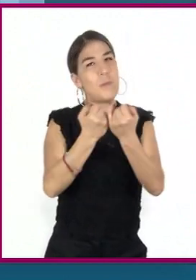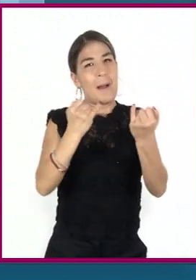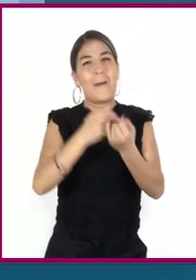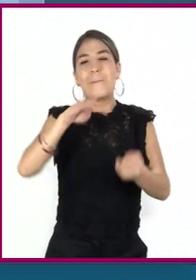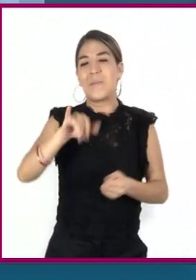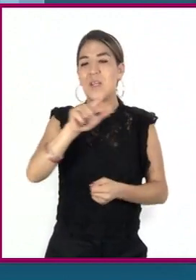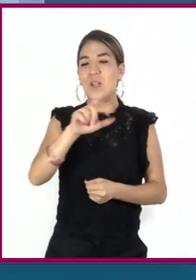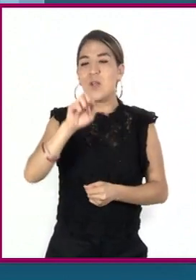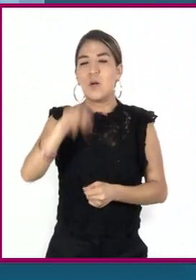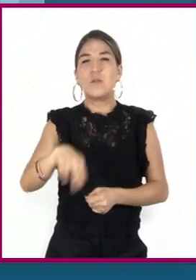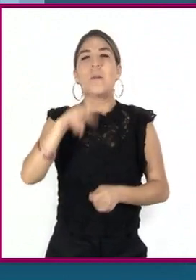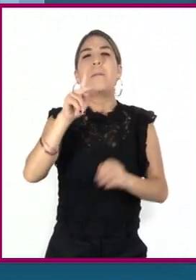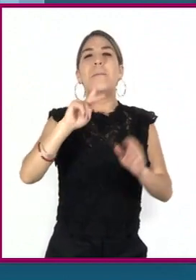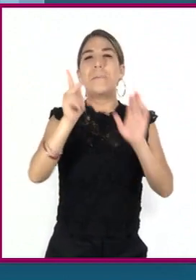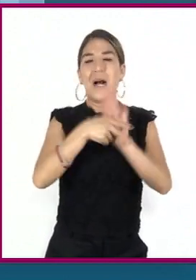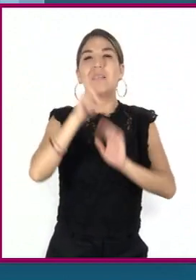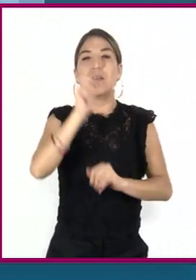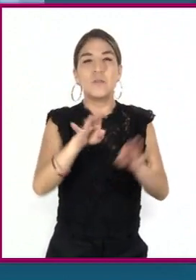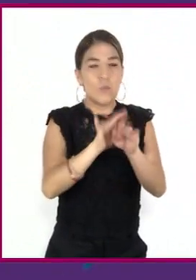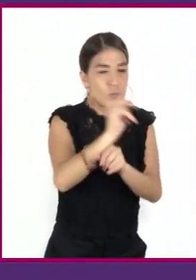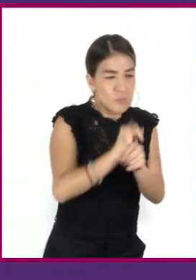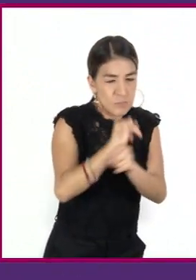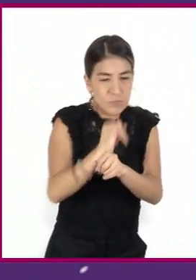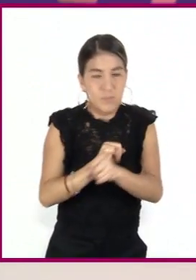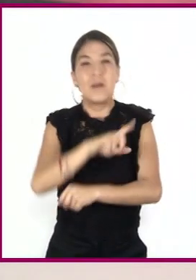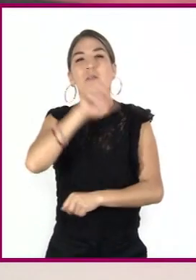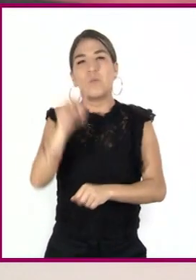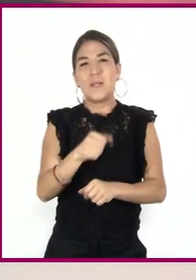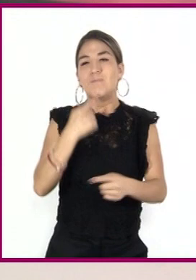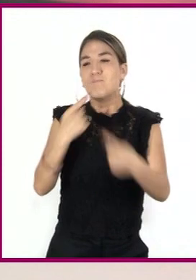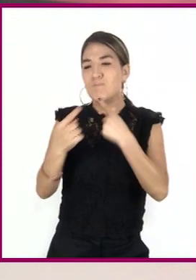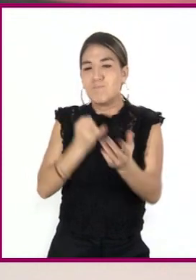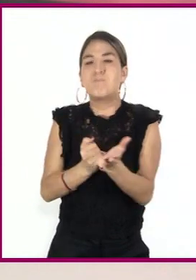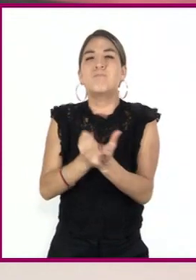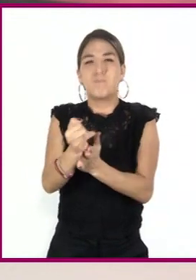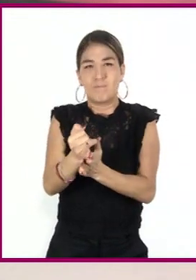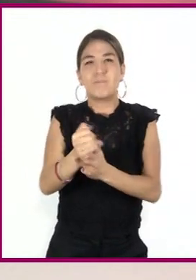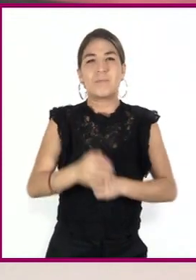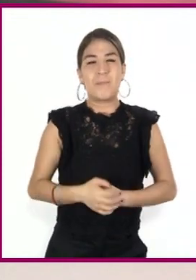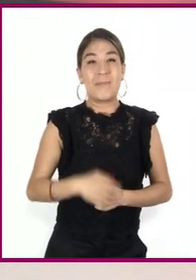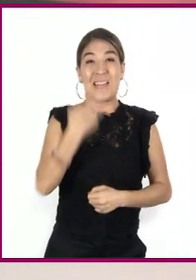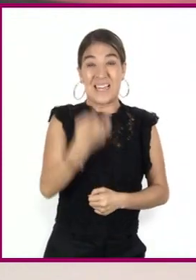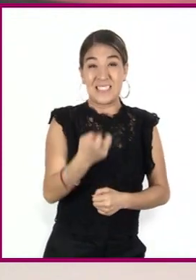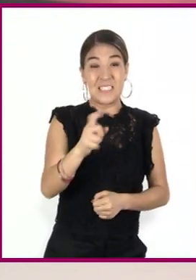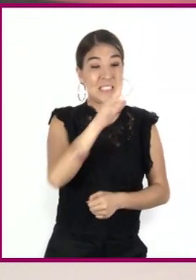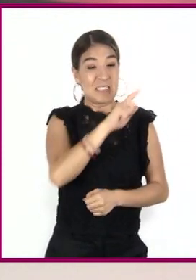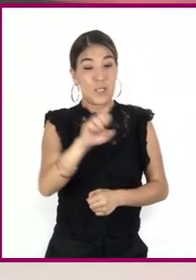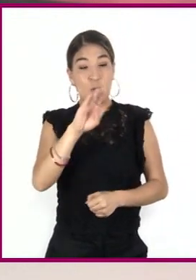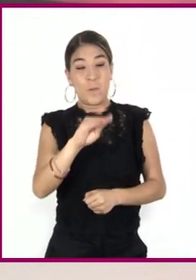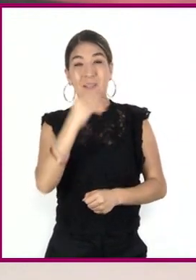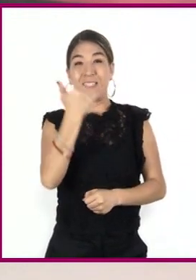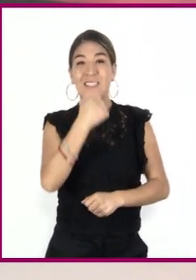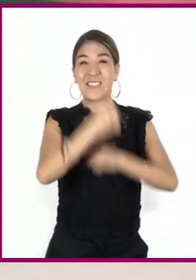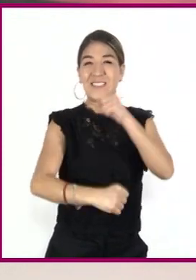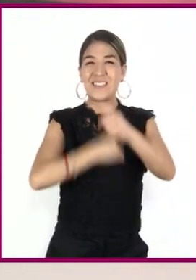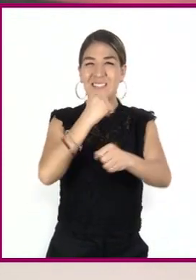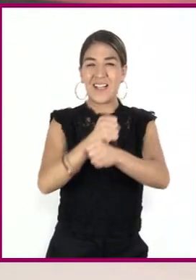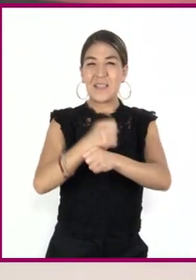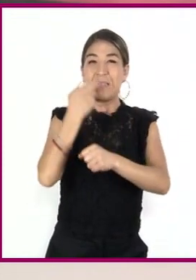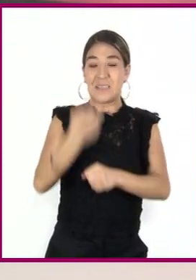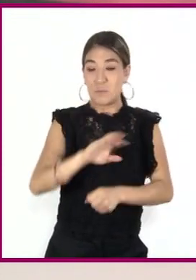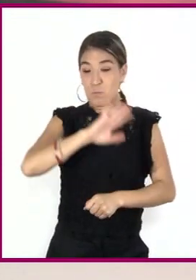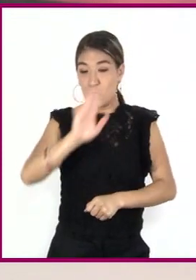sacar conclusiones y llevar a cabo la toma de decisiones. A 196 años de la muerte de Napoleón, la causa